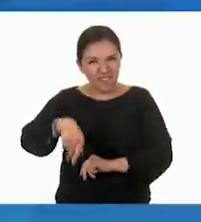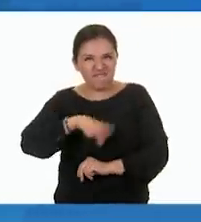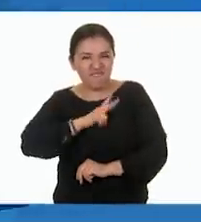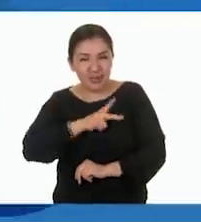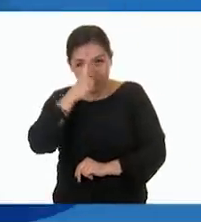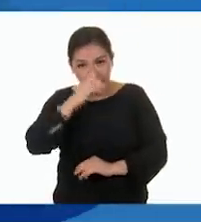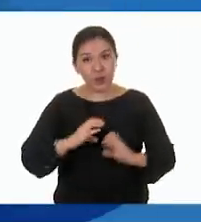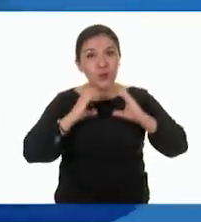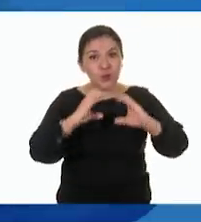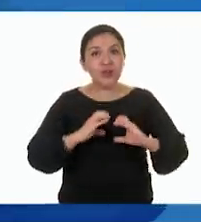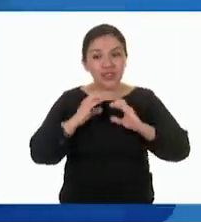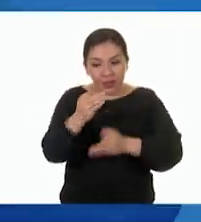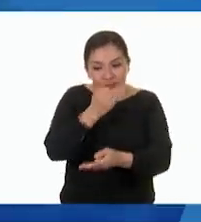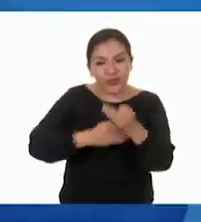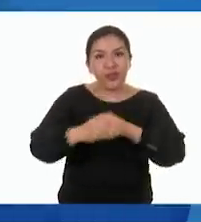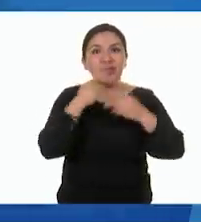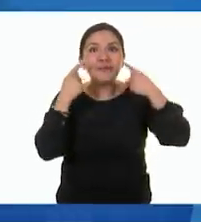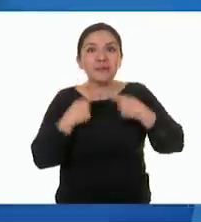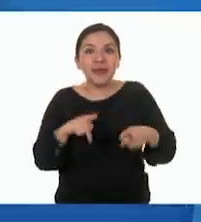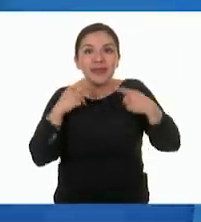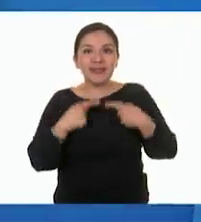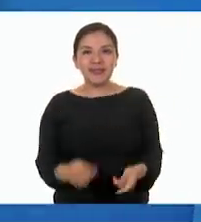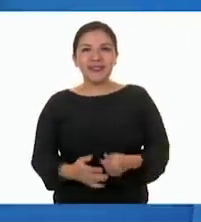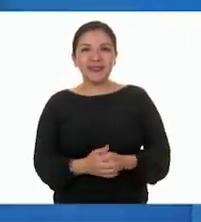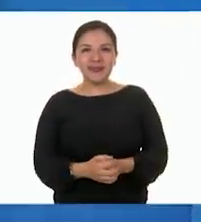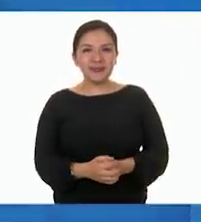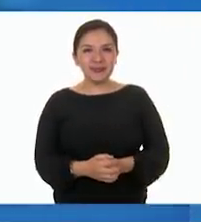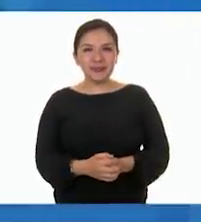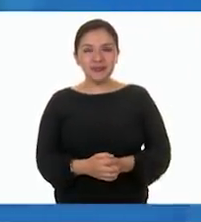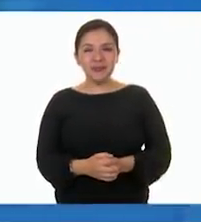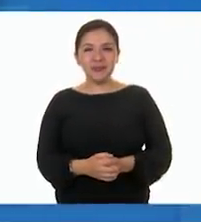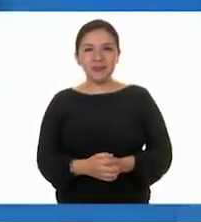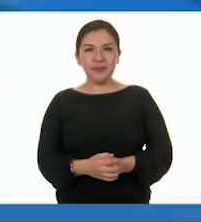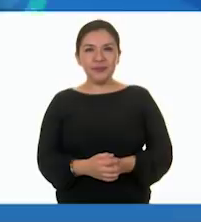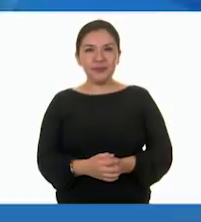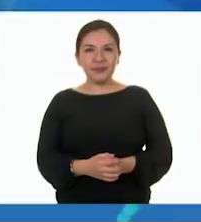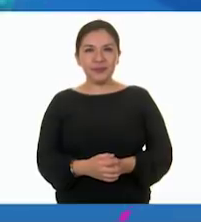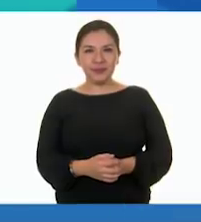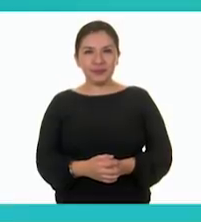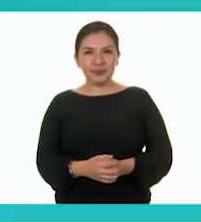virus, cuidándonos los unos a los otros.